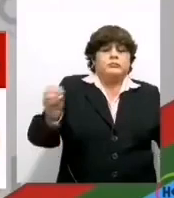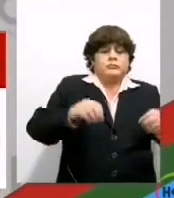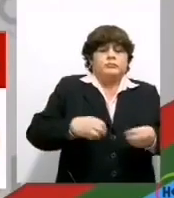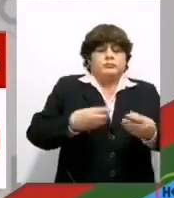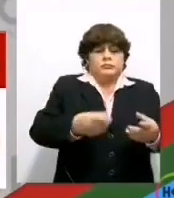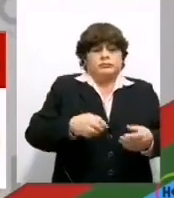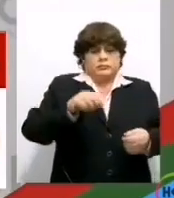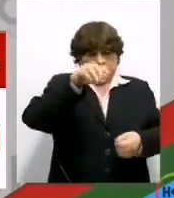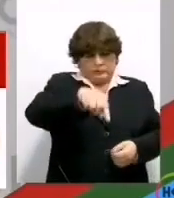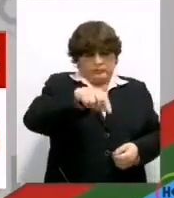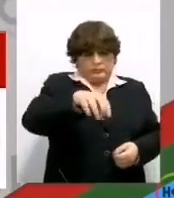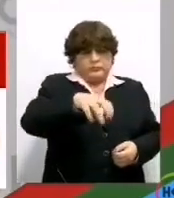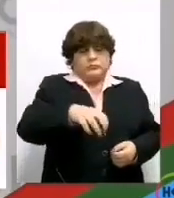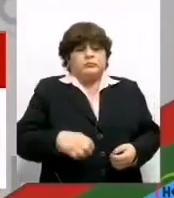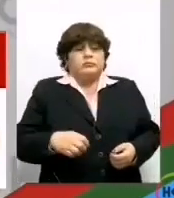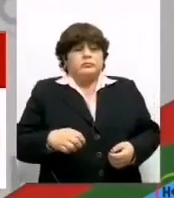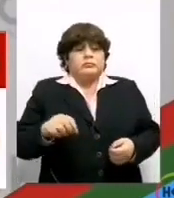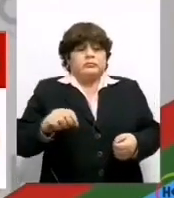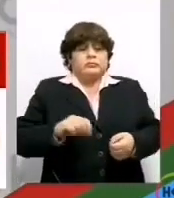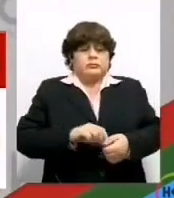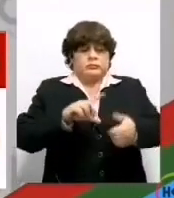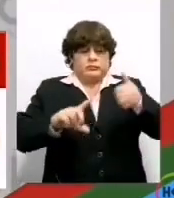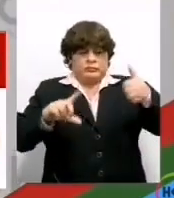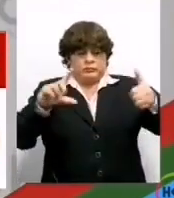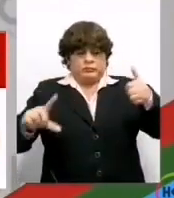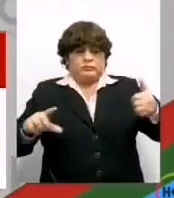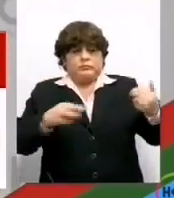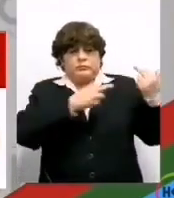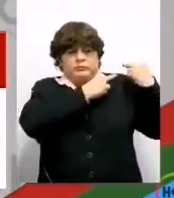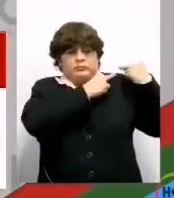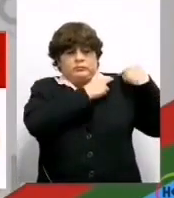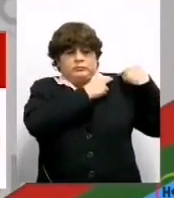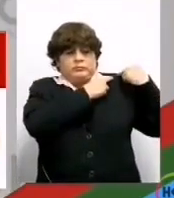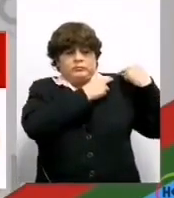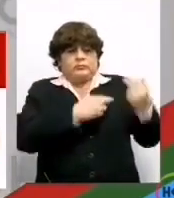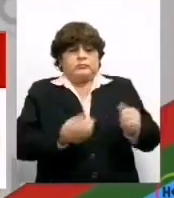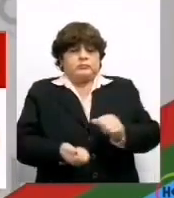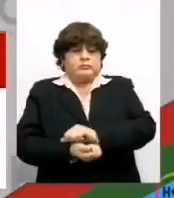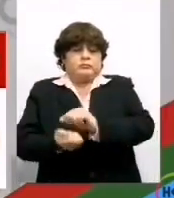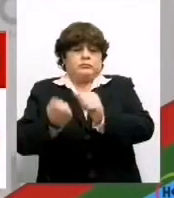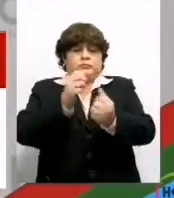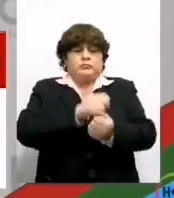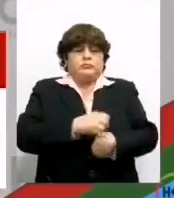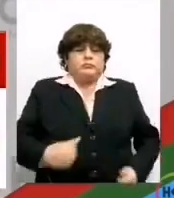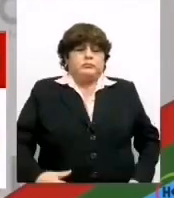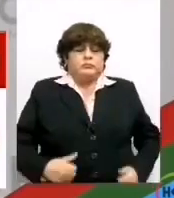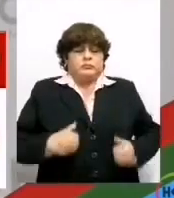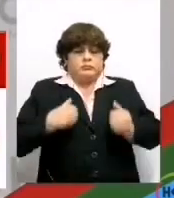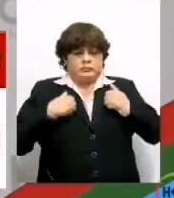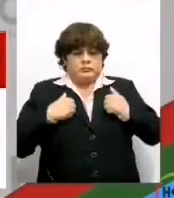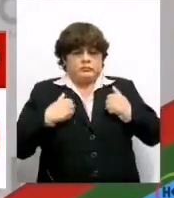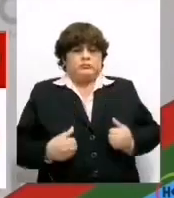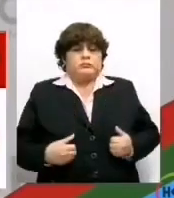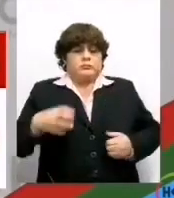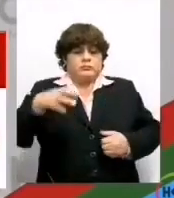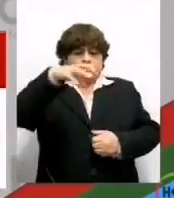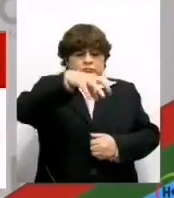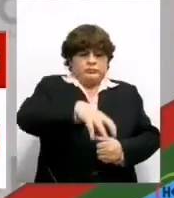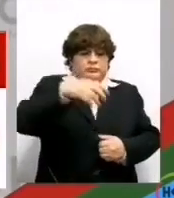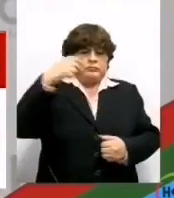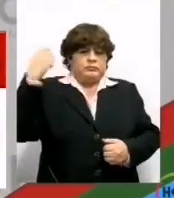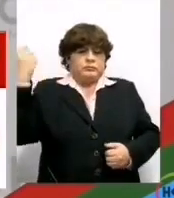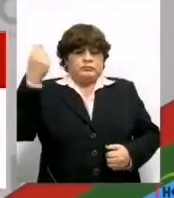Por qué Porque el gobierno regional tiene una una gran responsabilidad de cambiar la vida de alto